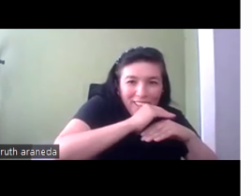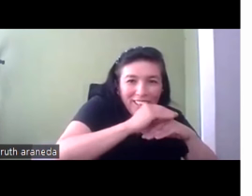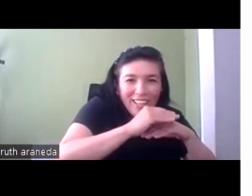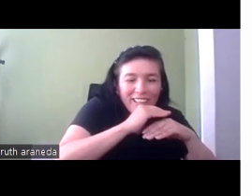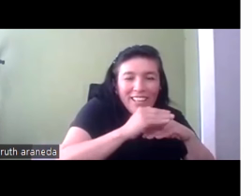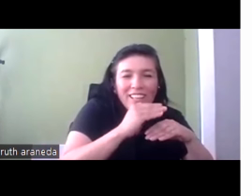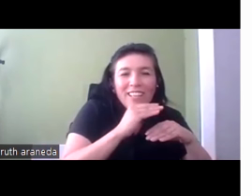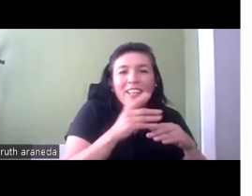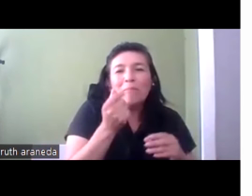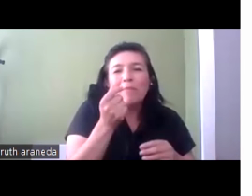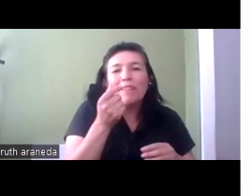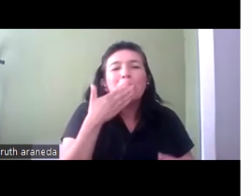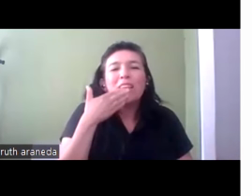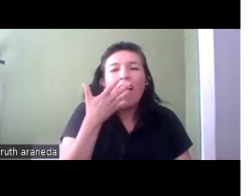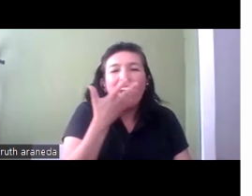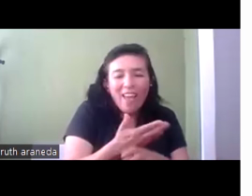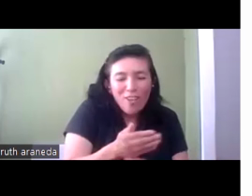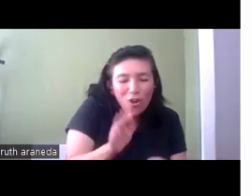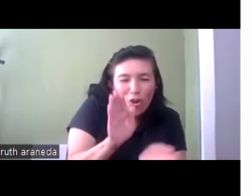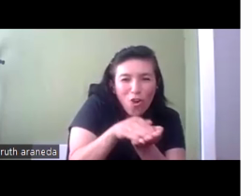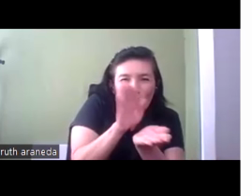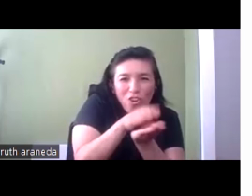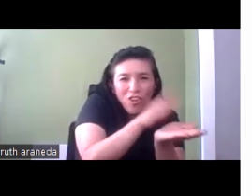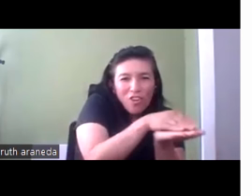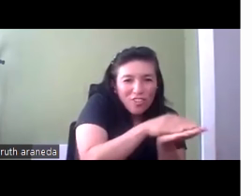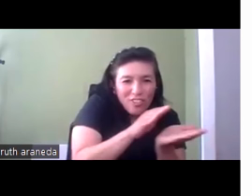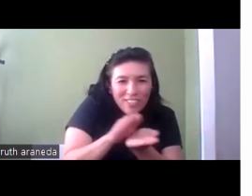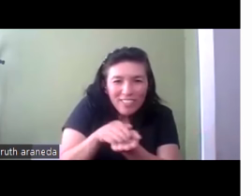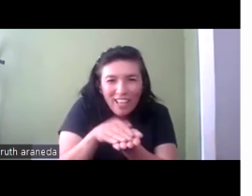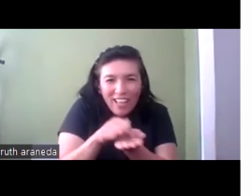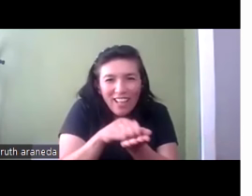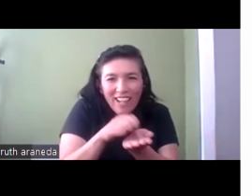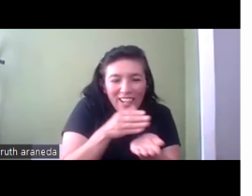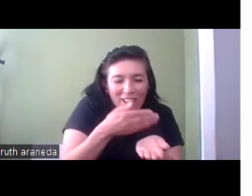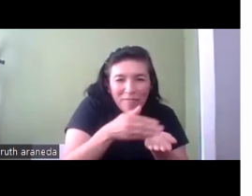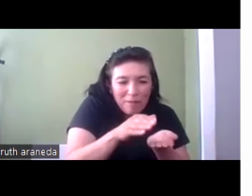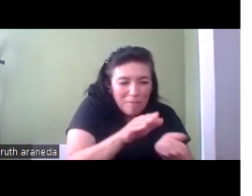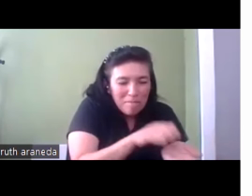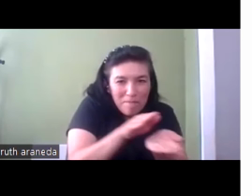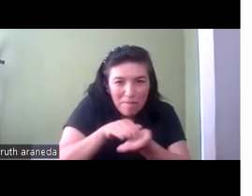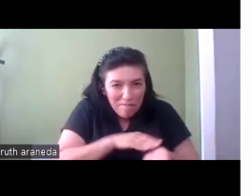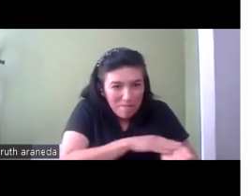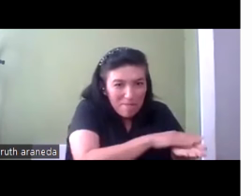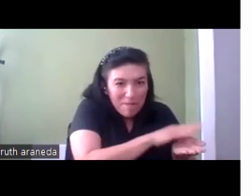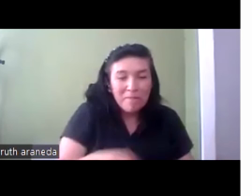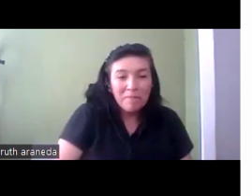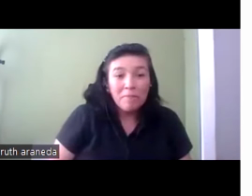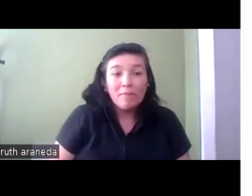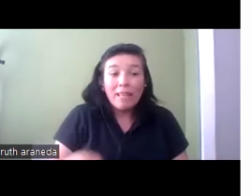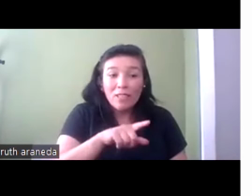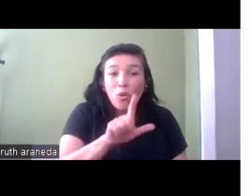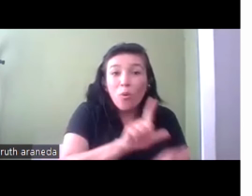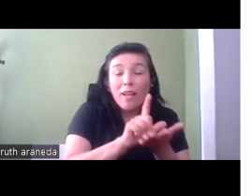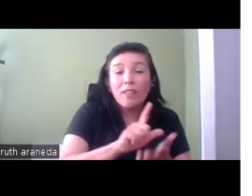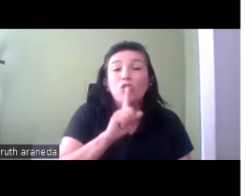constantemente a conchales, que son unidades de depósito o descarte de conchas continuo a lo largo del tiempo. En ese sentido, en este sector de Totoralillo,